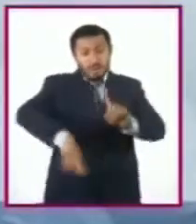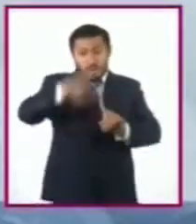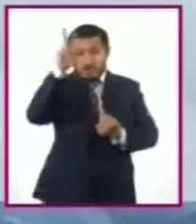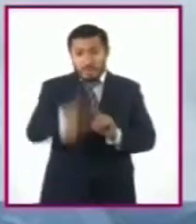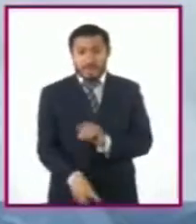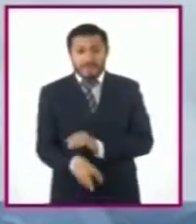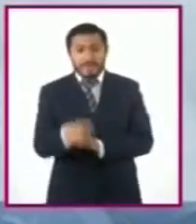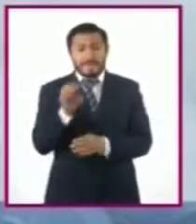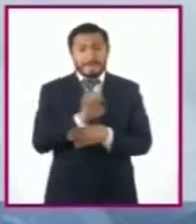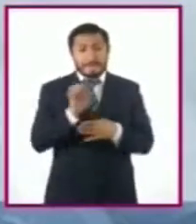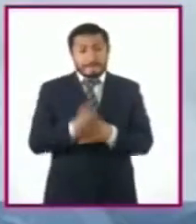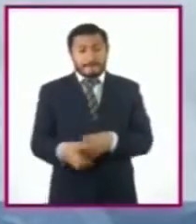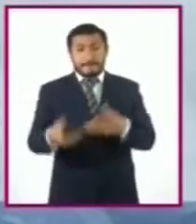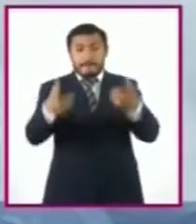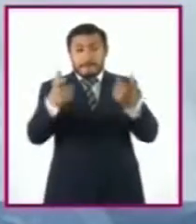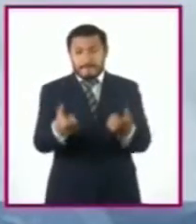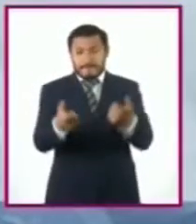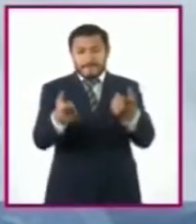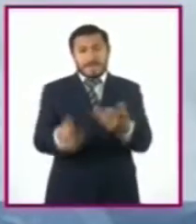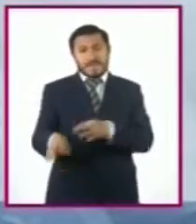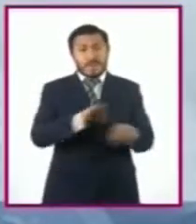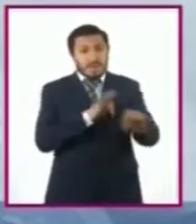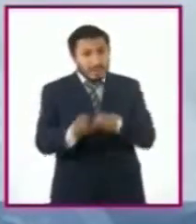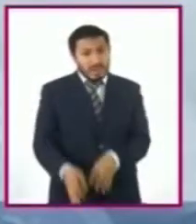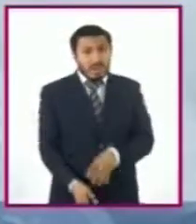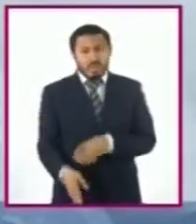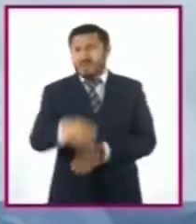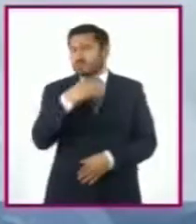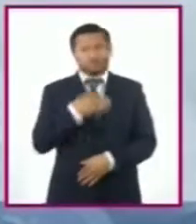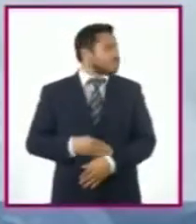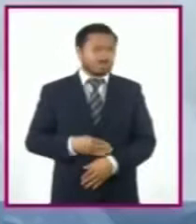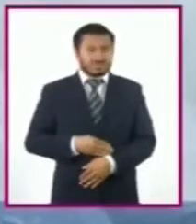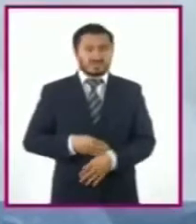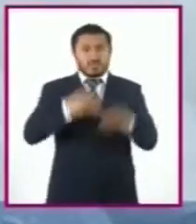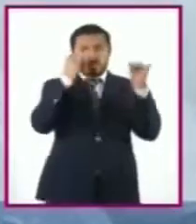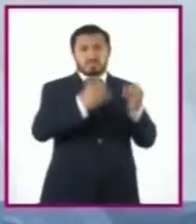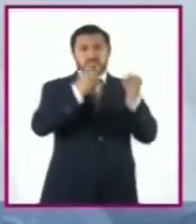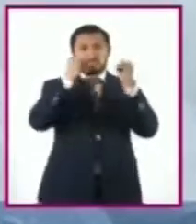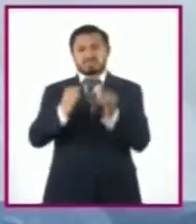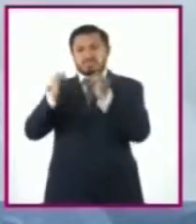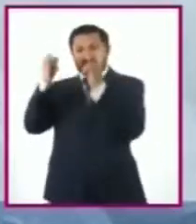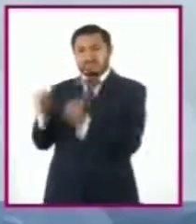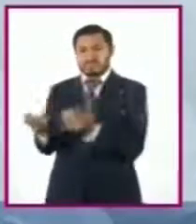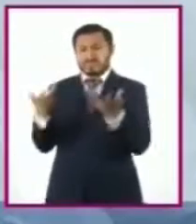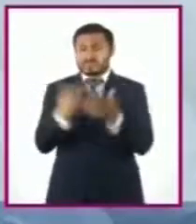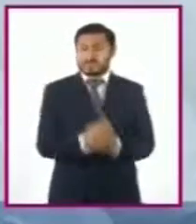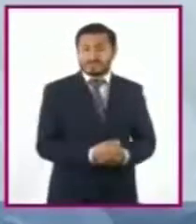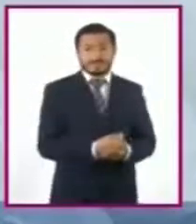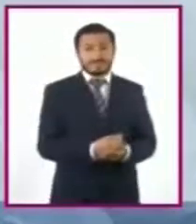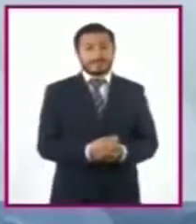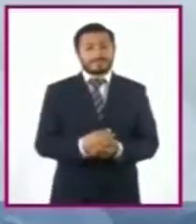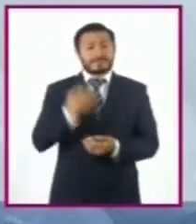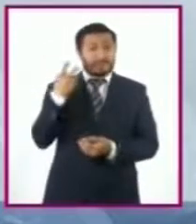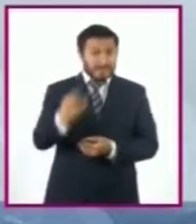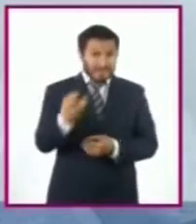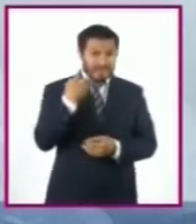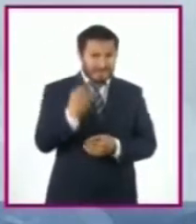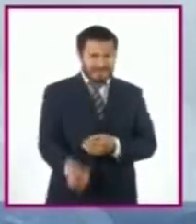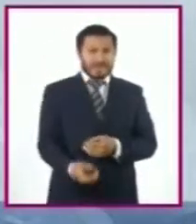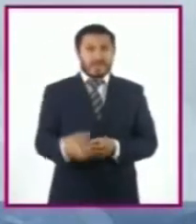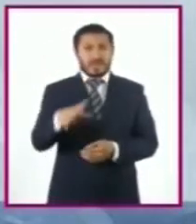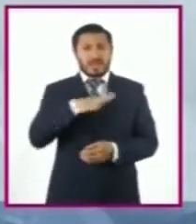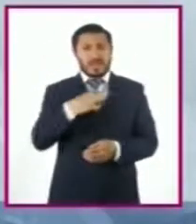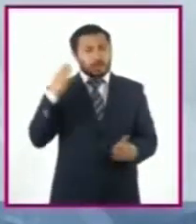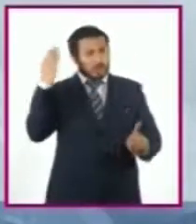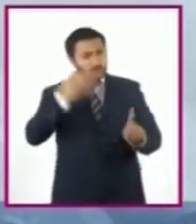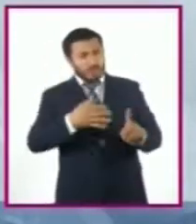se centraron en el dinero, el trabajo, la injusticia o el individualismo. La literatura de este movimiento se